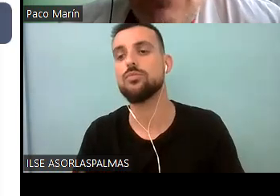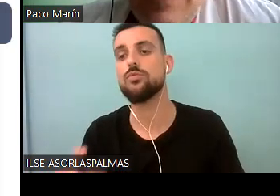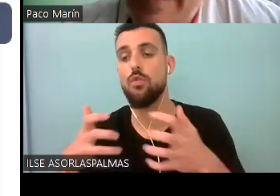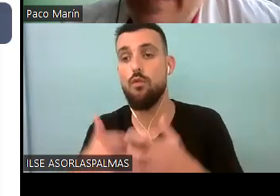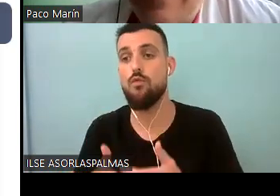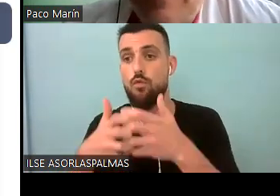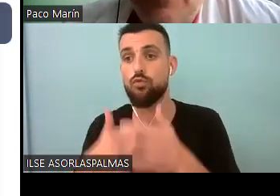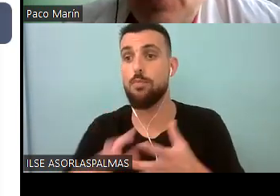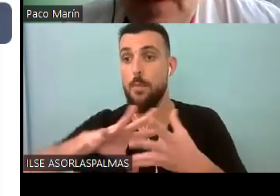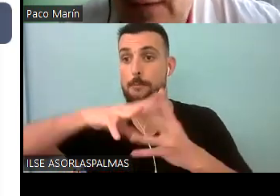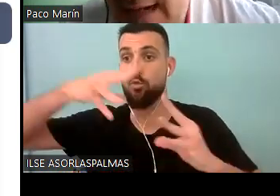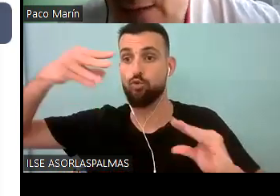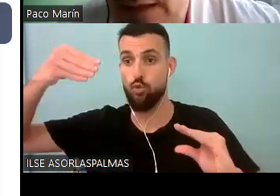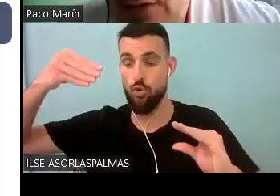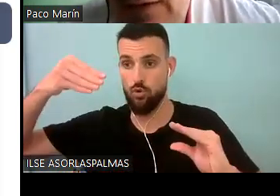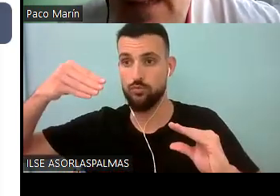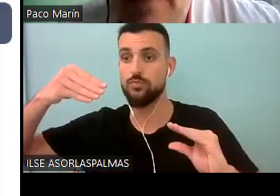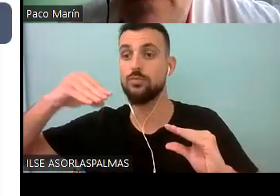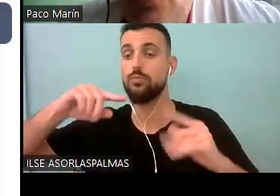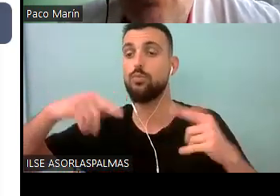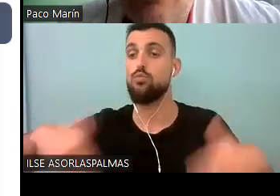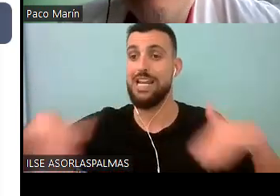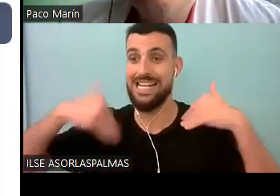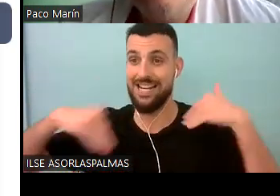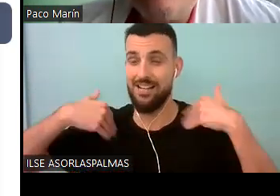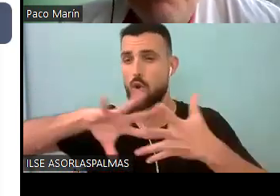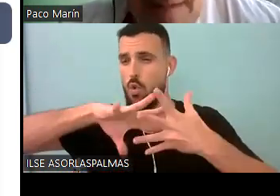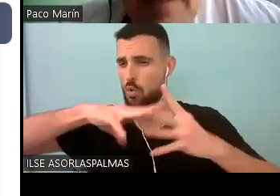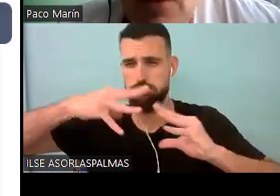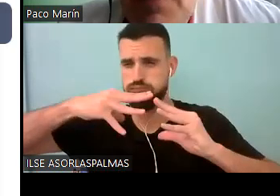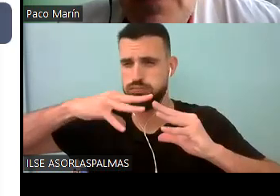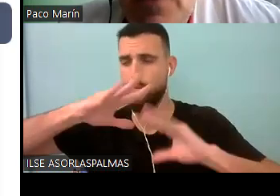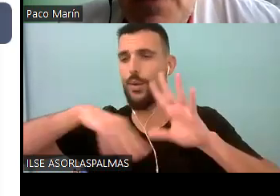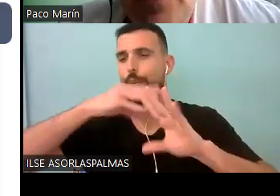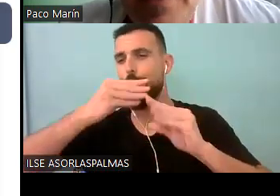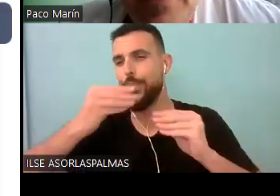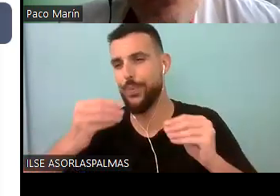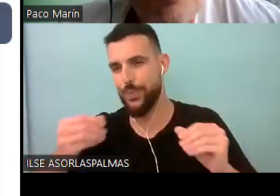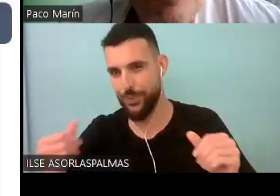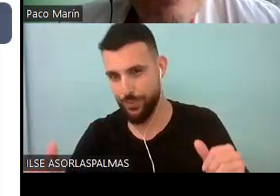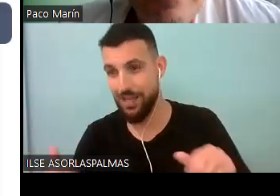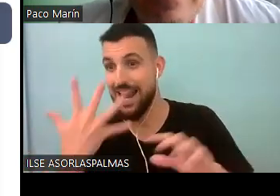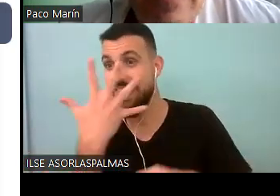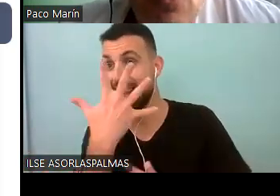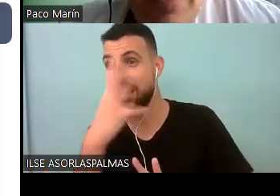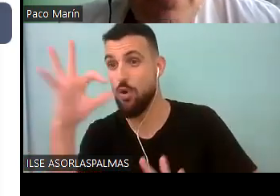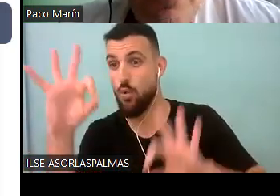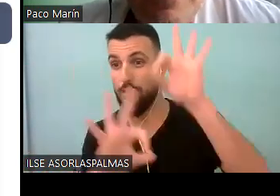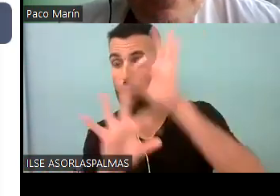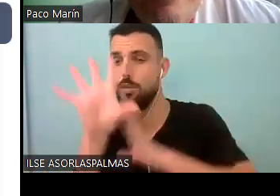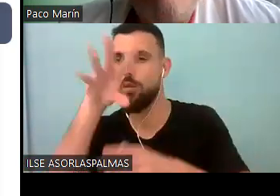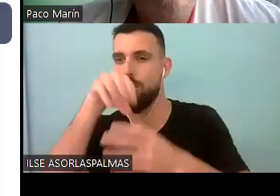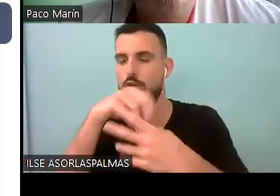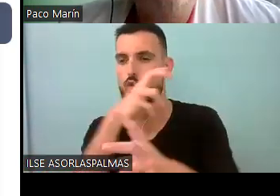contractilidad muscular, en la relajación después de la contracción del músculo. Más del 50% del mismo se halla en el hueso. Pensad que el